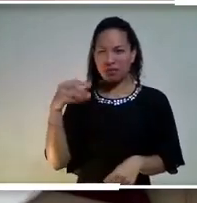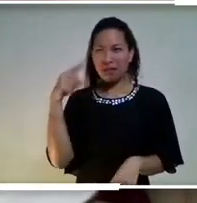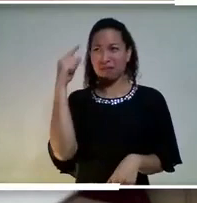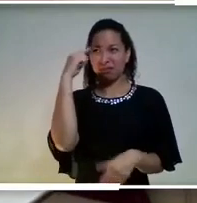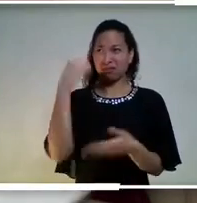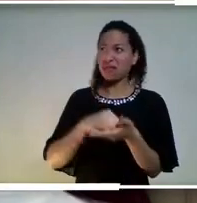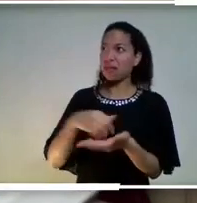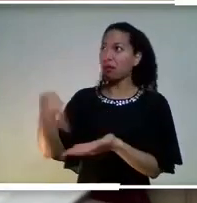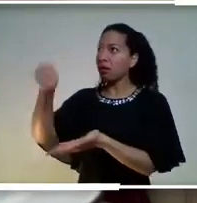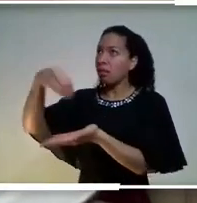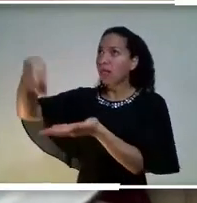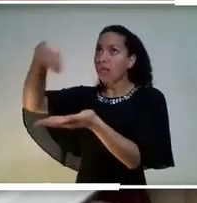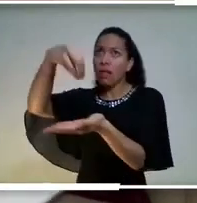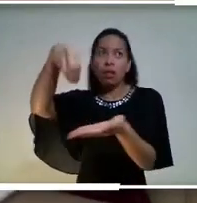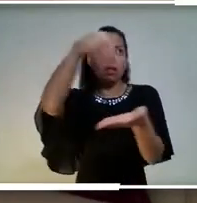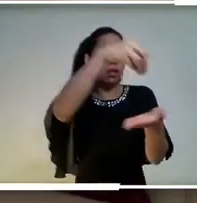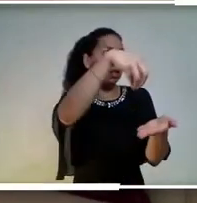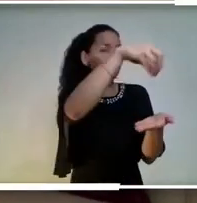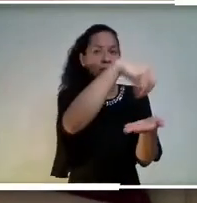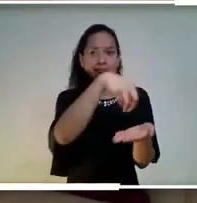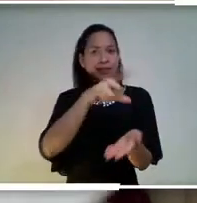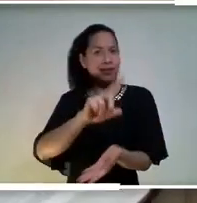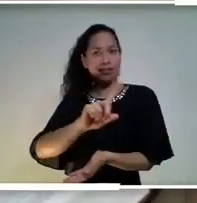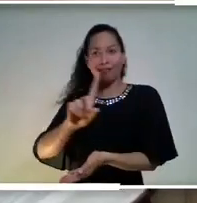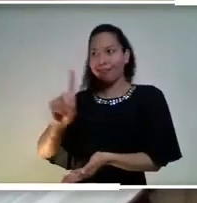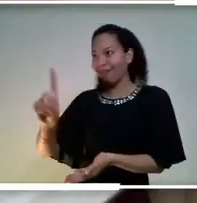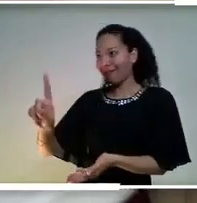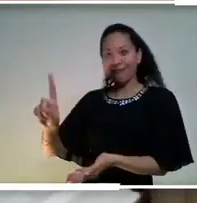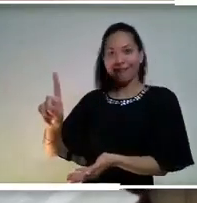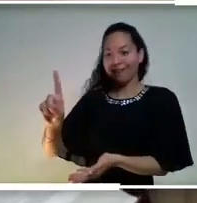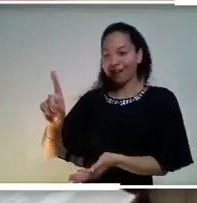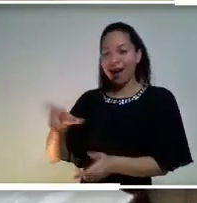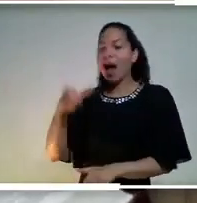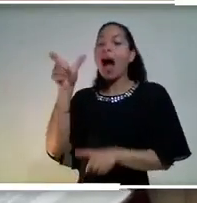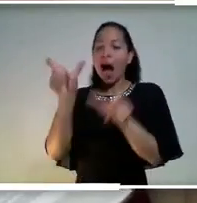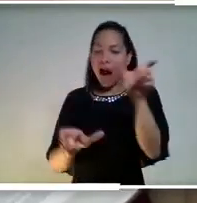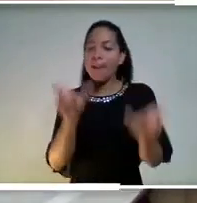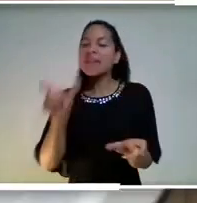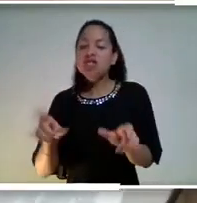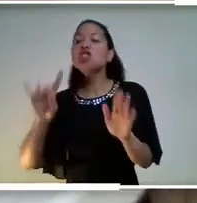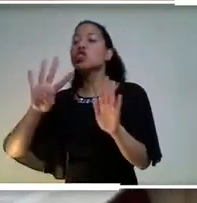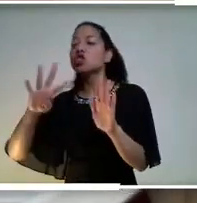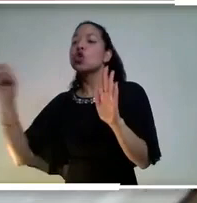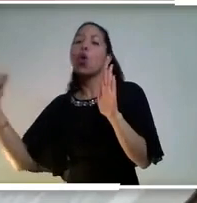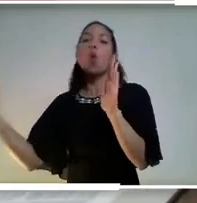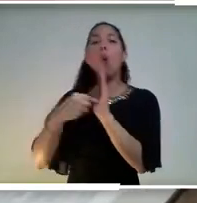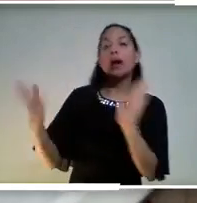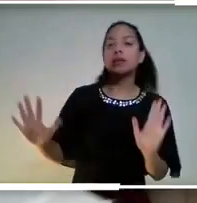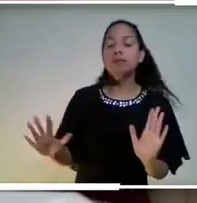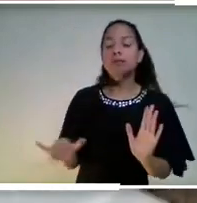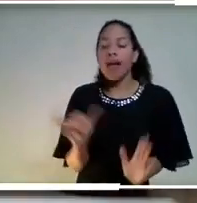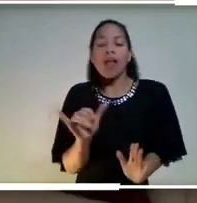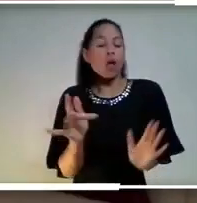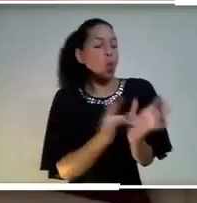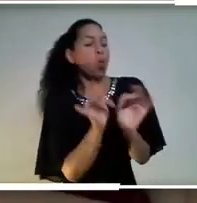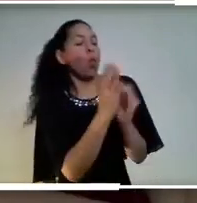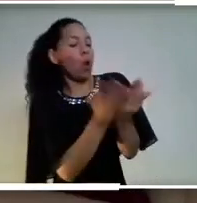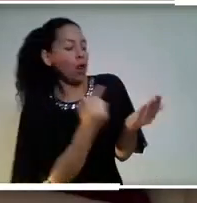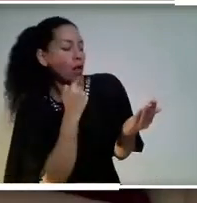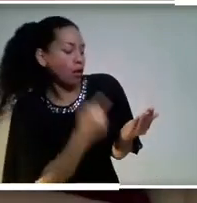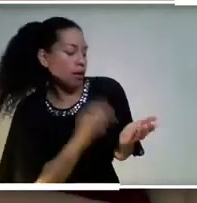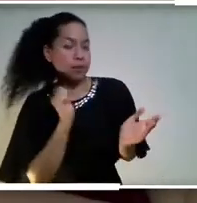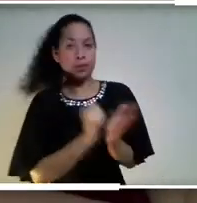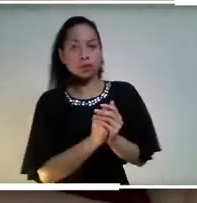así es como la biblia habla del alma o sea una persona viviente un ser viviente no algo separado del cuerpo que se desprende al